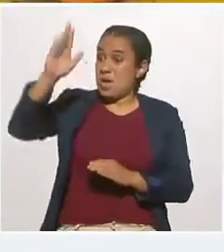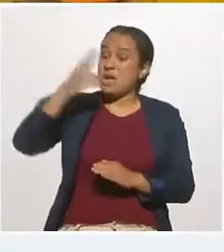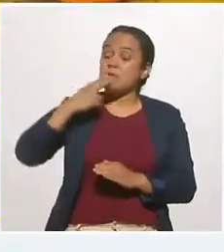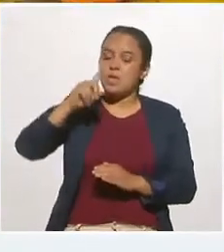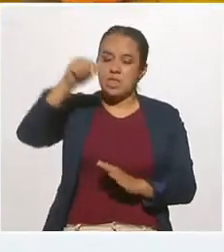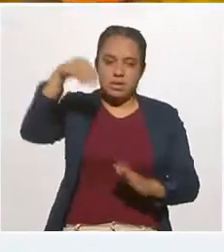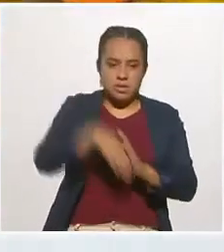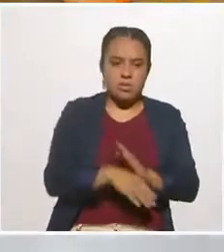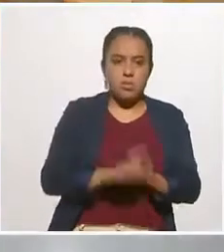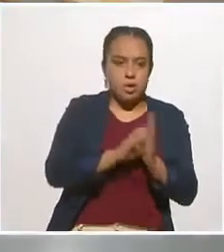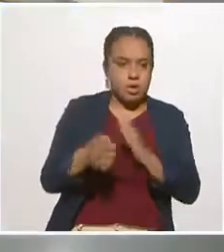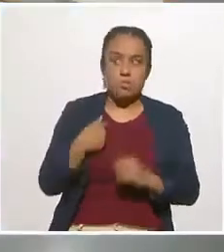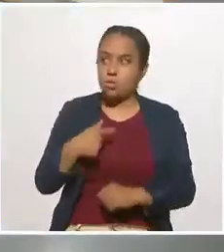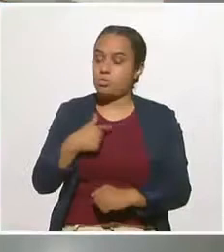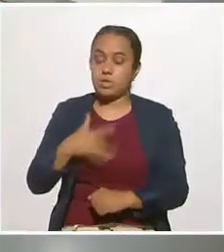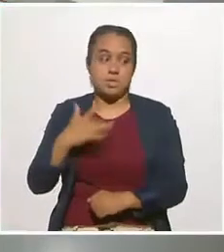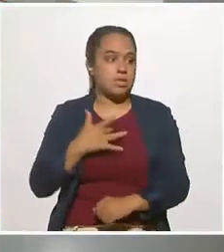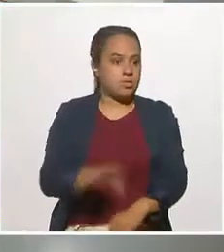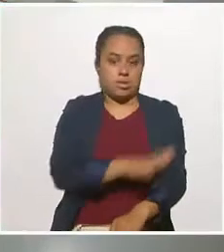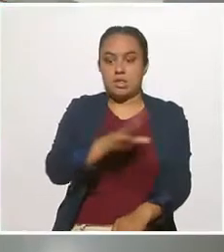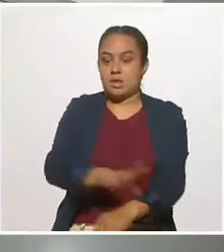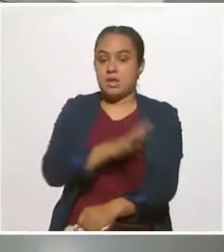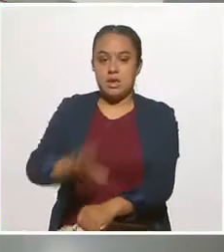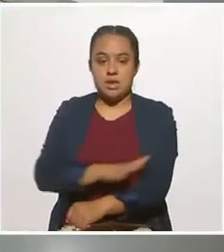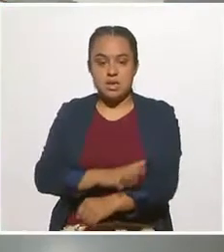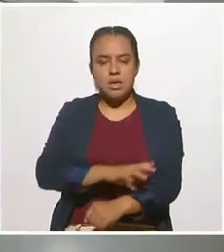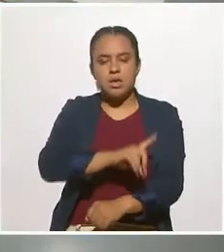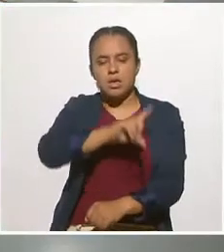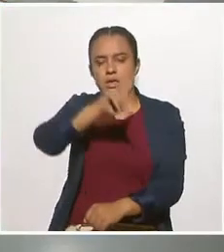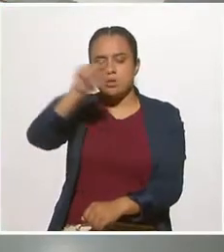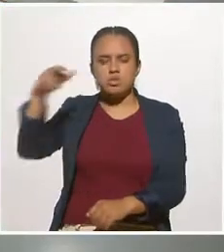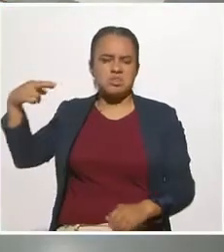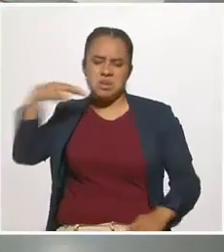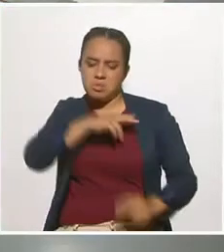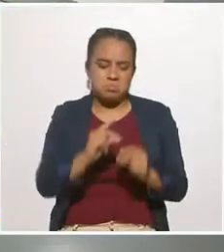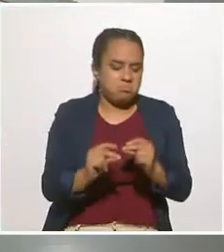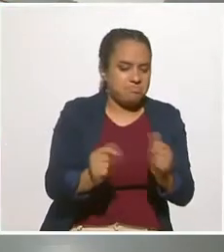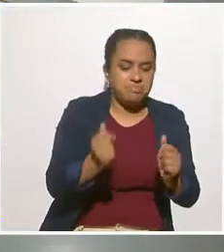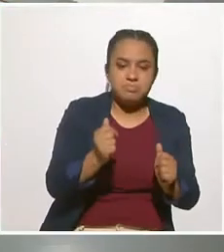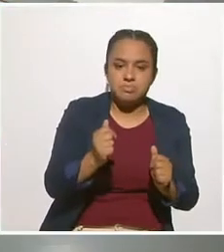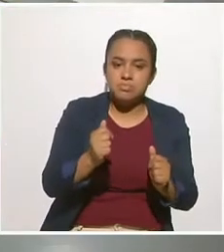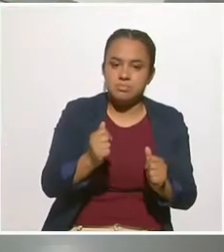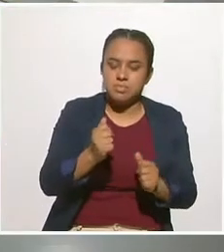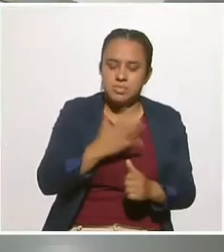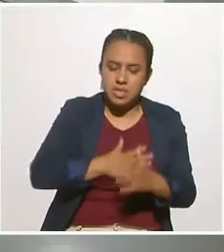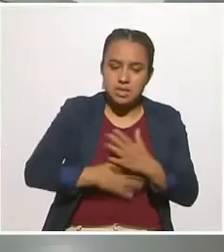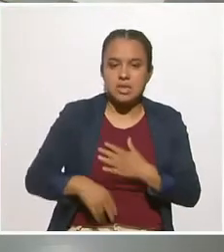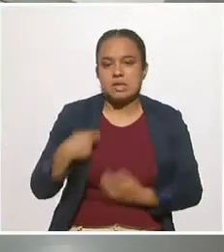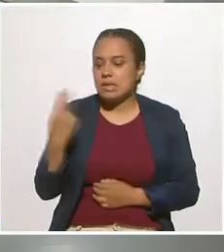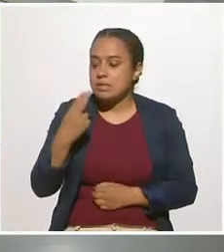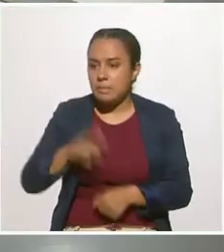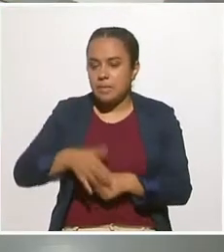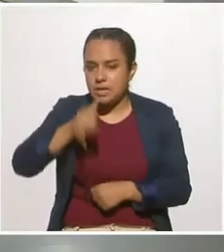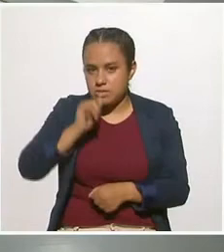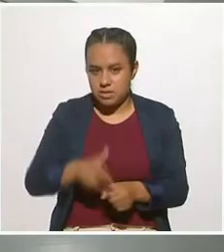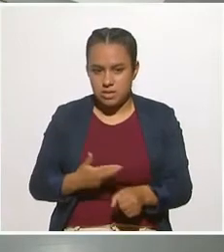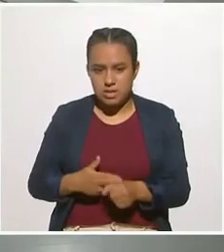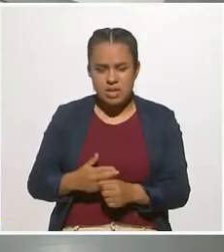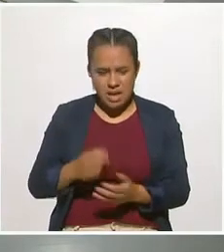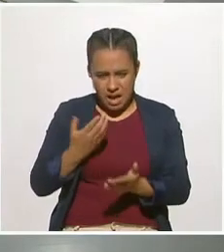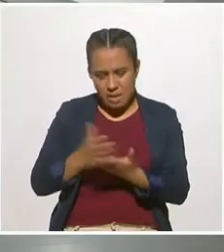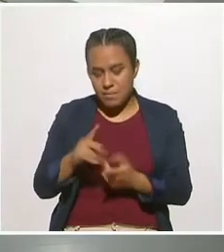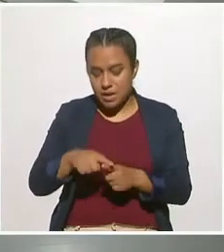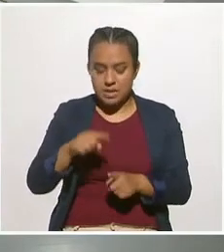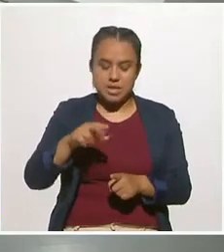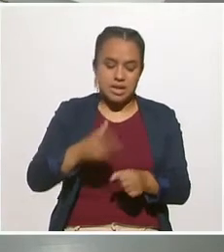energía a un estado de agotamiento y necesito otro refresco. Además, los refrescos tienen sales minerales, tienen sodio, que